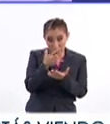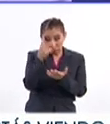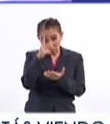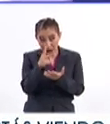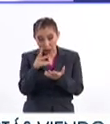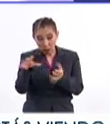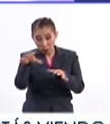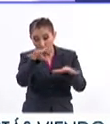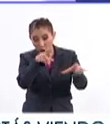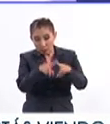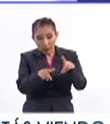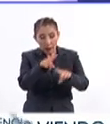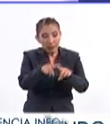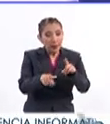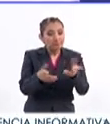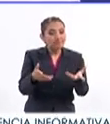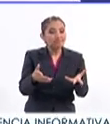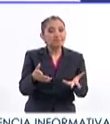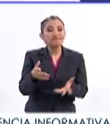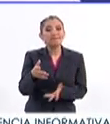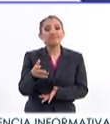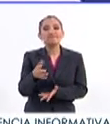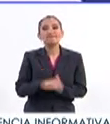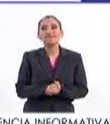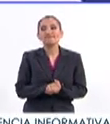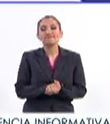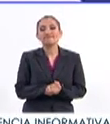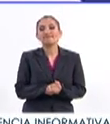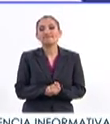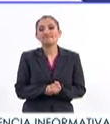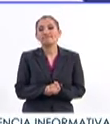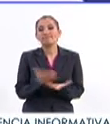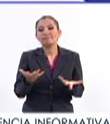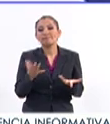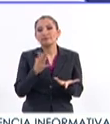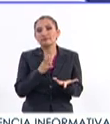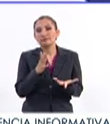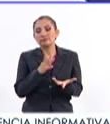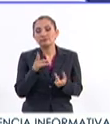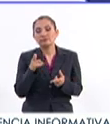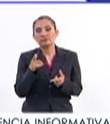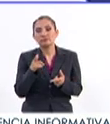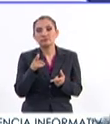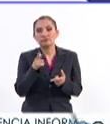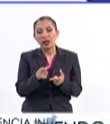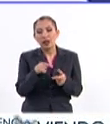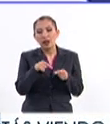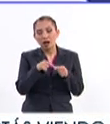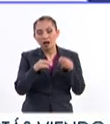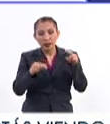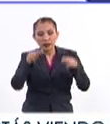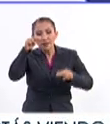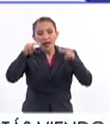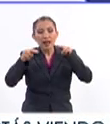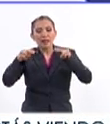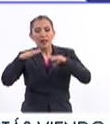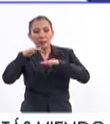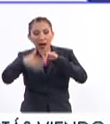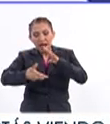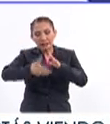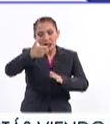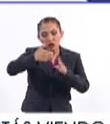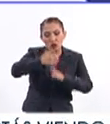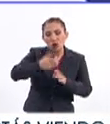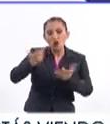territorio nacional, o depende, por ejemplo, si están a tantos metros sobre el nivel del mar, su